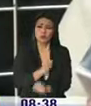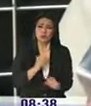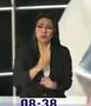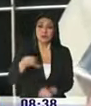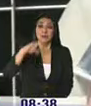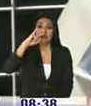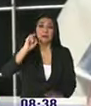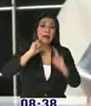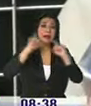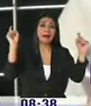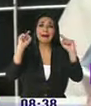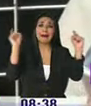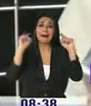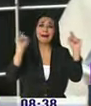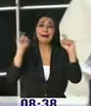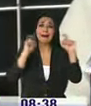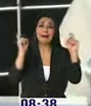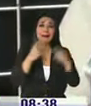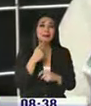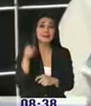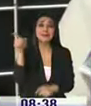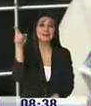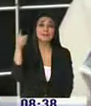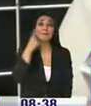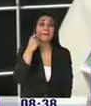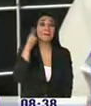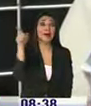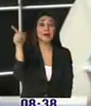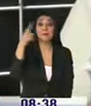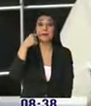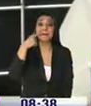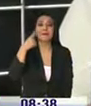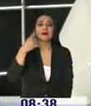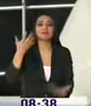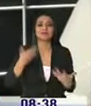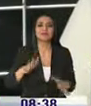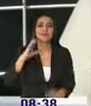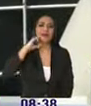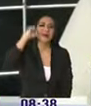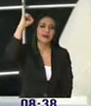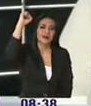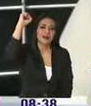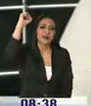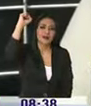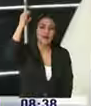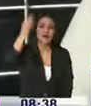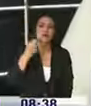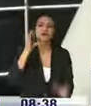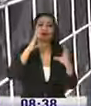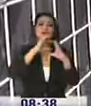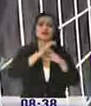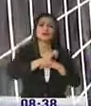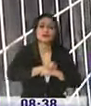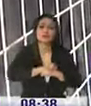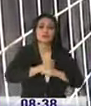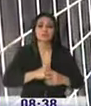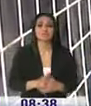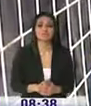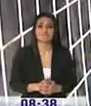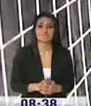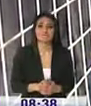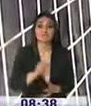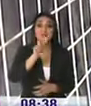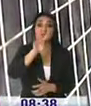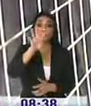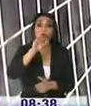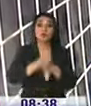guagua ha gritado. Ella ha dicho, aquí está mi papá. Y lo encuentran anoche, recién. 24 años de